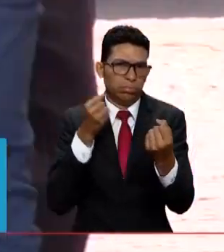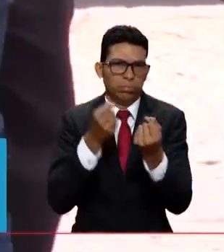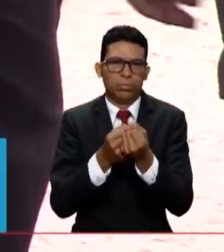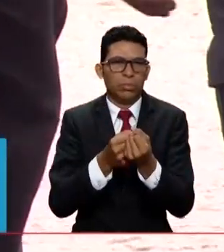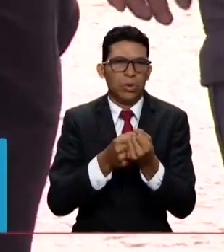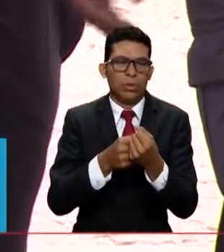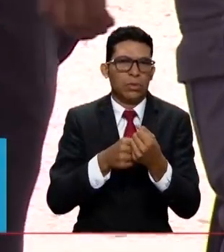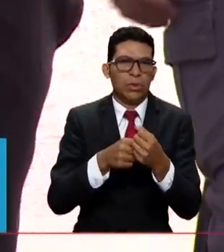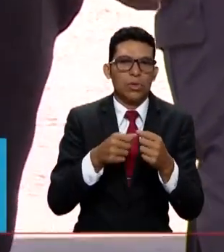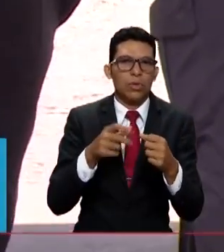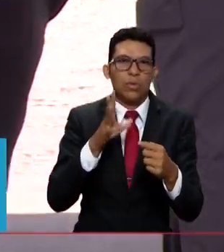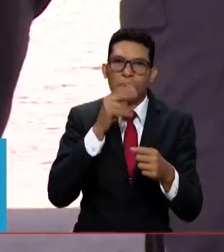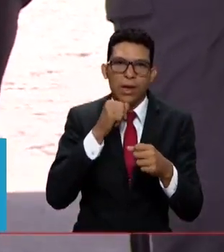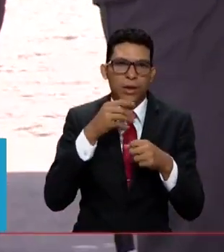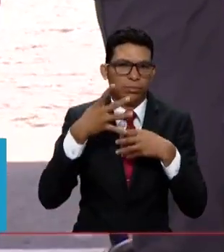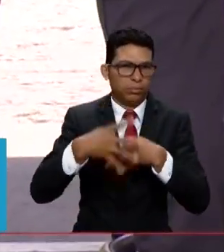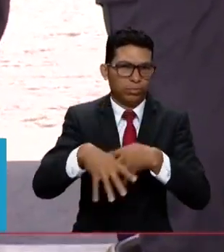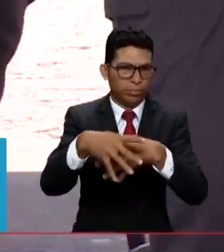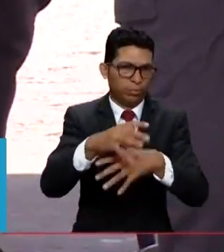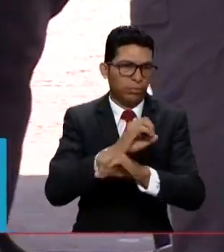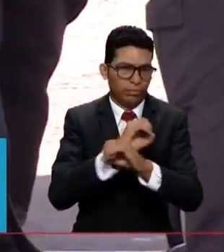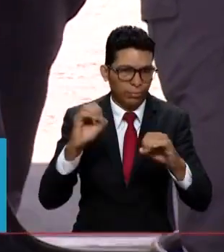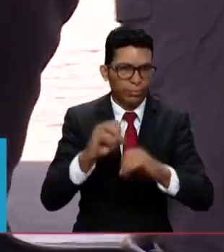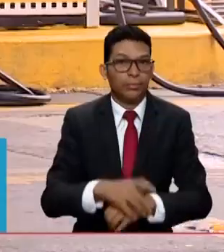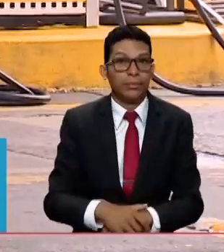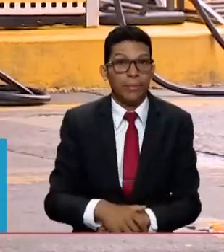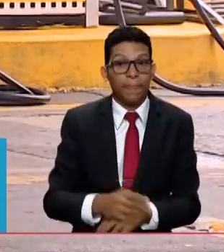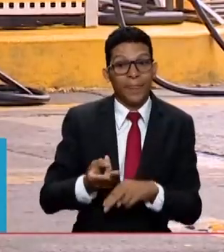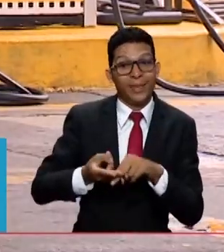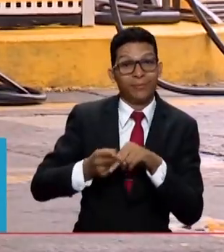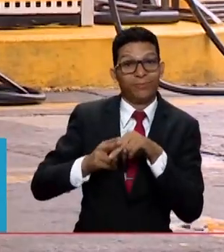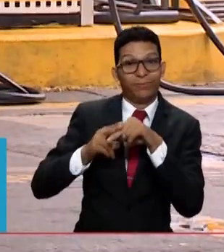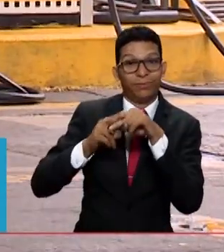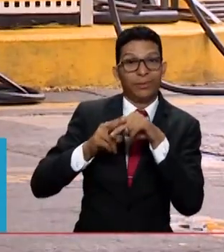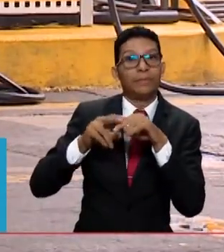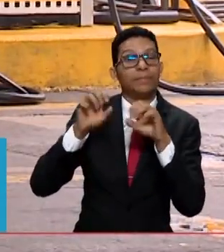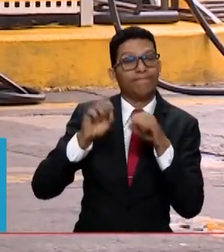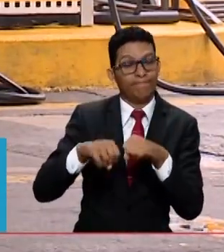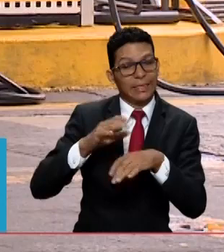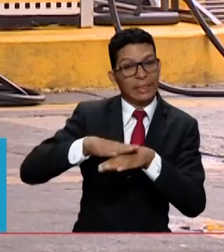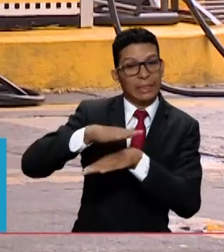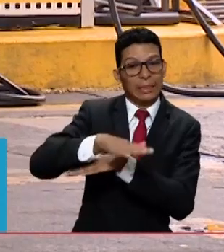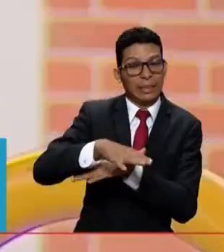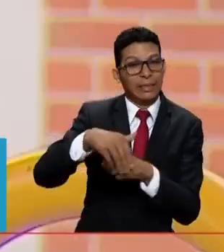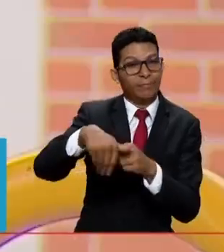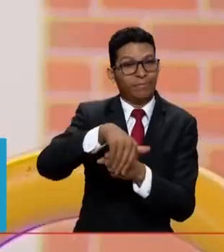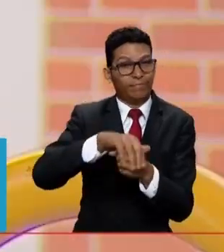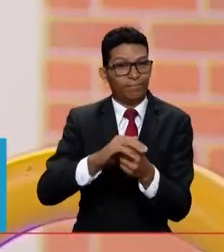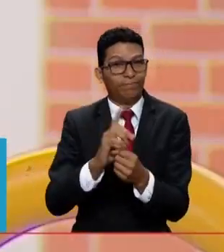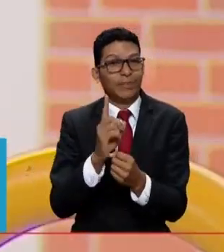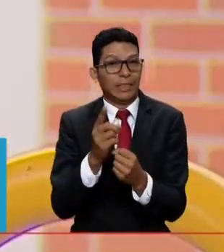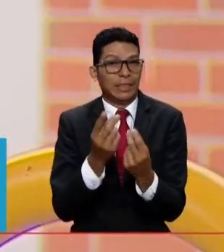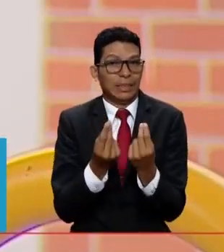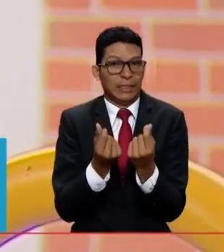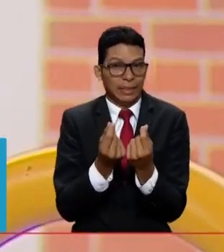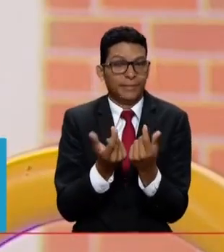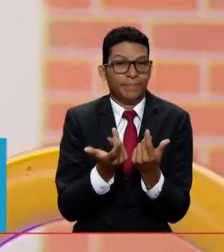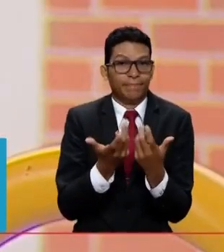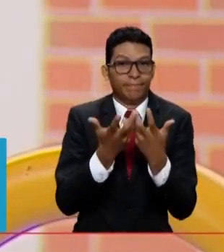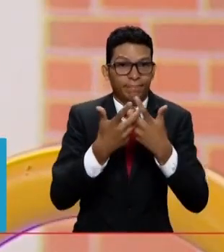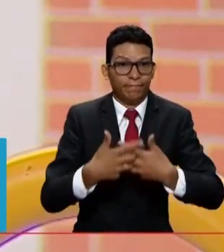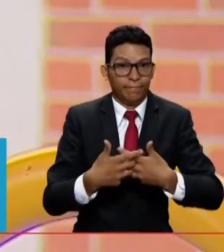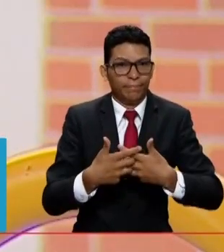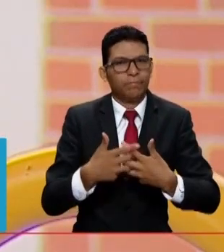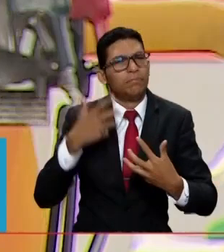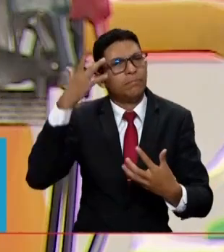no obstaculizar la ciudad. Ahora, el problema es que este incremento puede generar algunas situaciones económicas en la industria. ¿Por